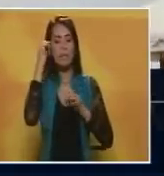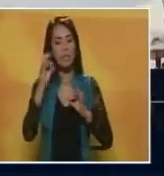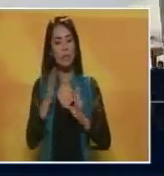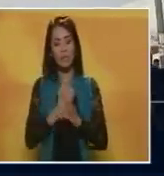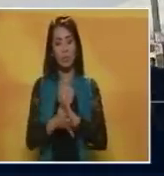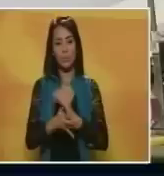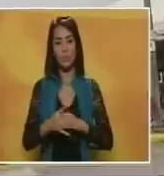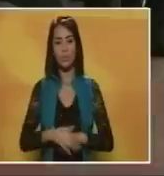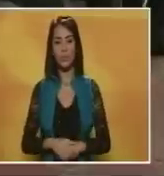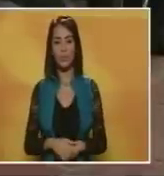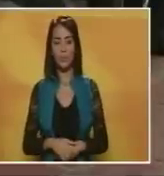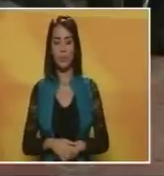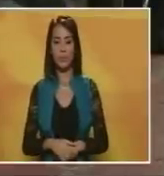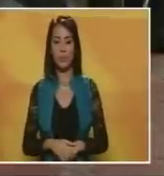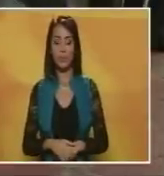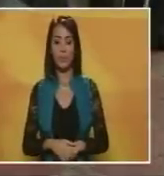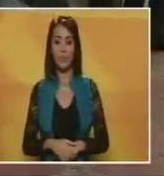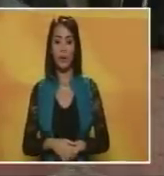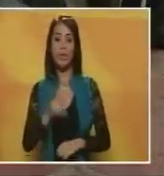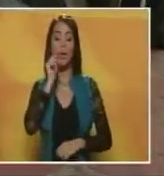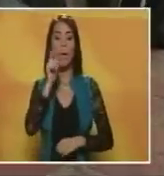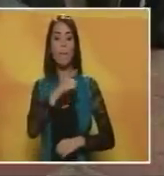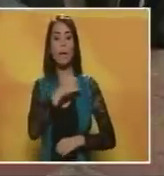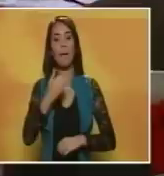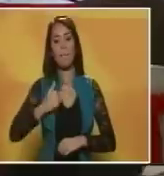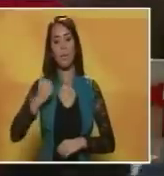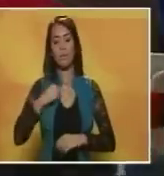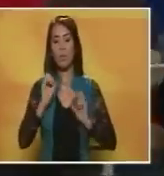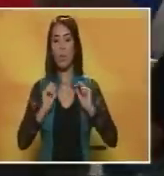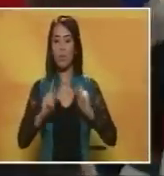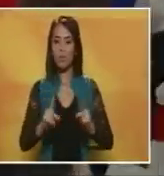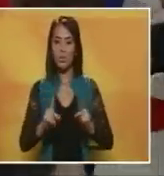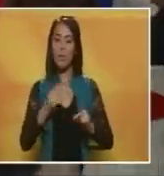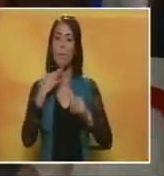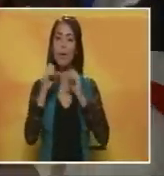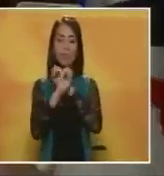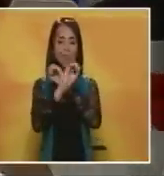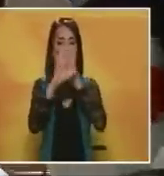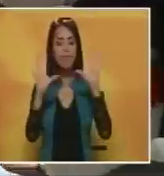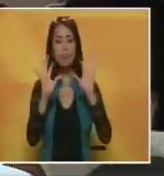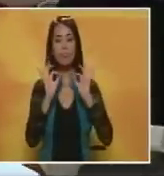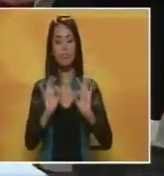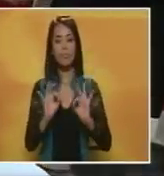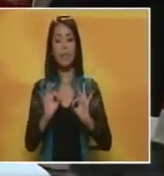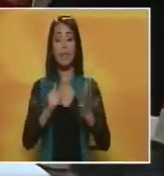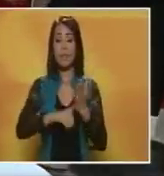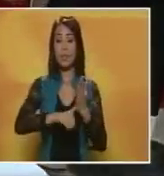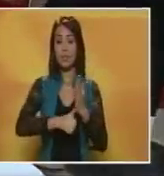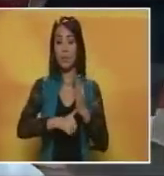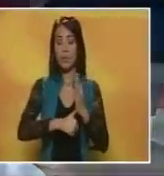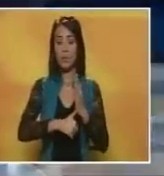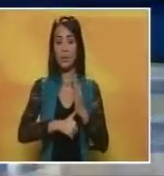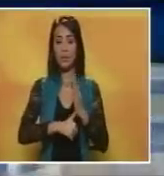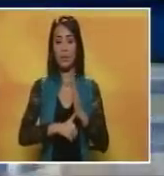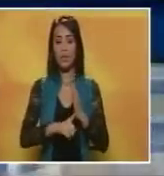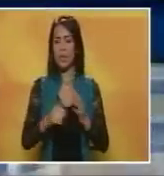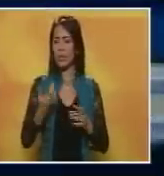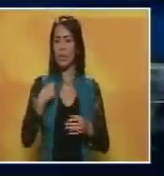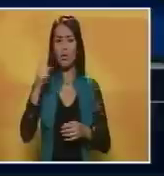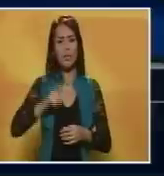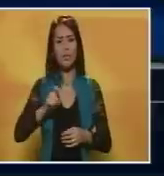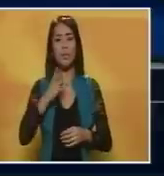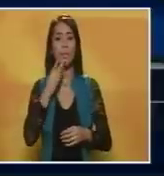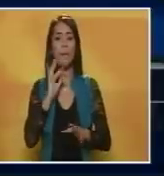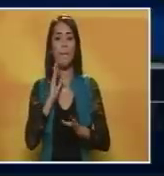la modalidad de prórroga el titular del same aprovechó la oportunidad para aclarar que para la emisión de cédulas de identidad no se necesitan